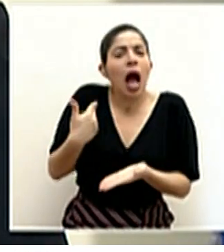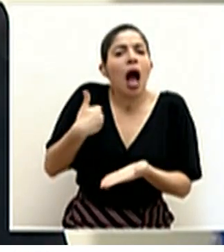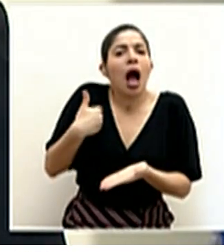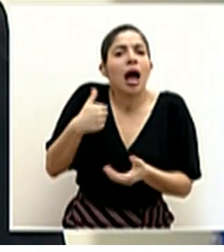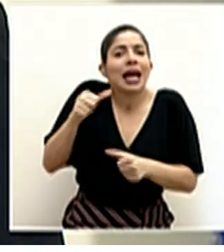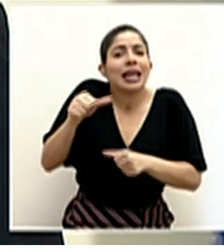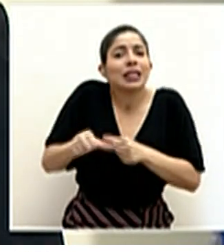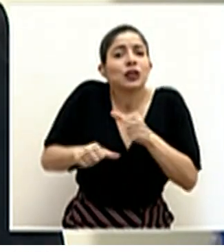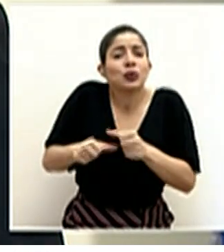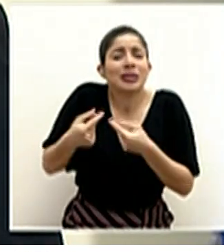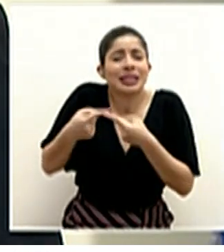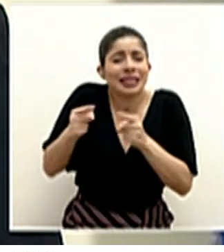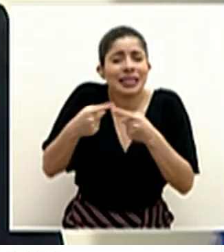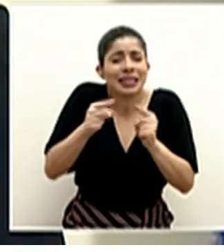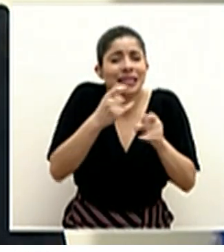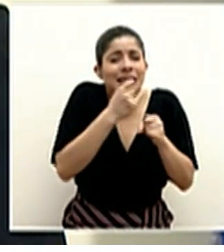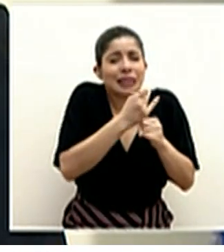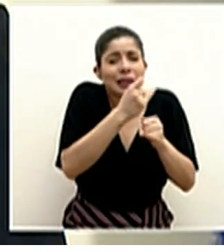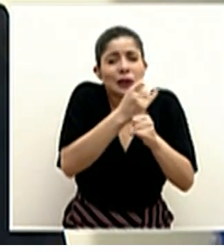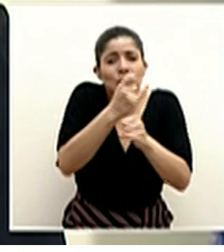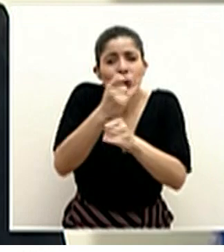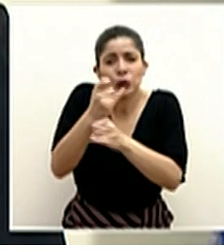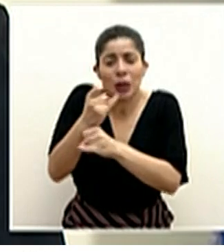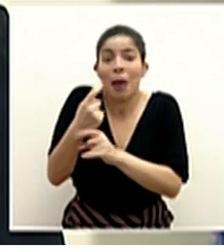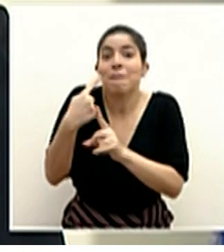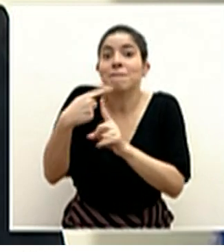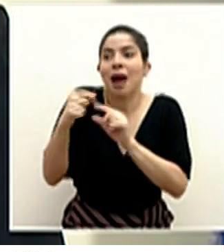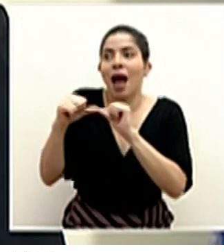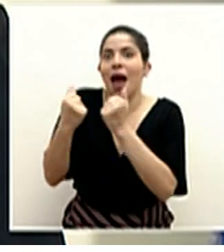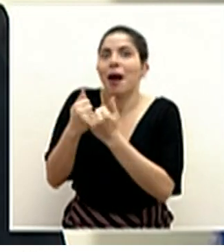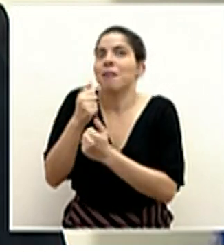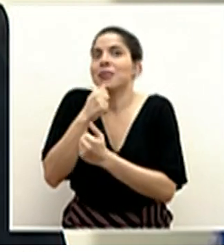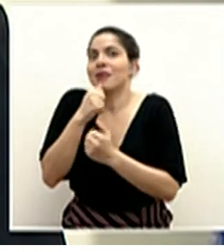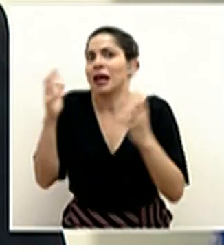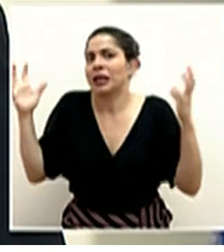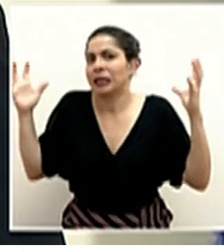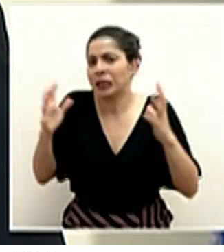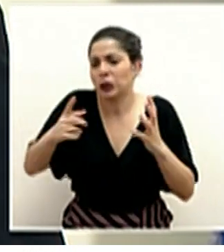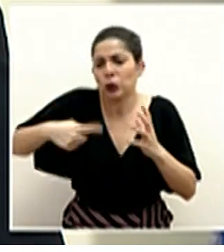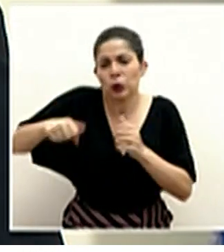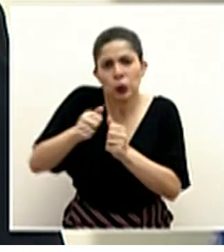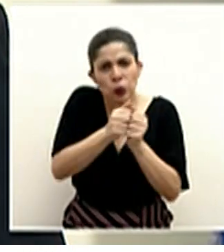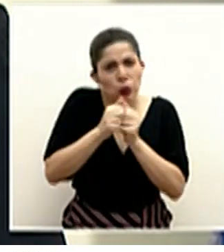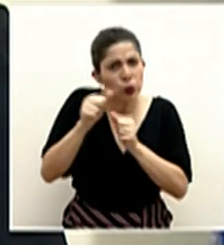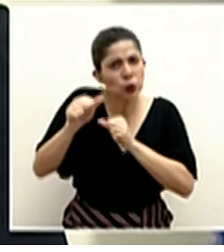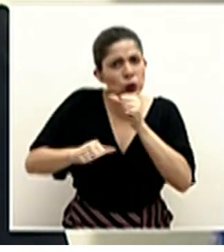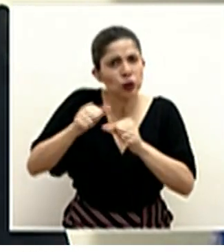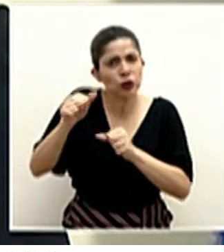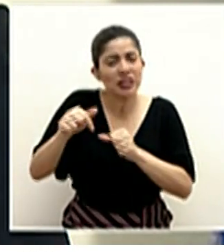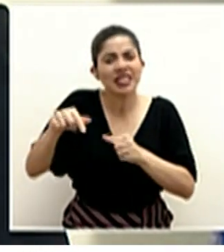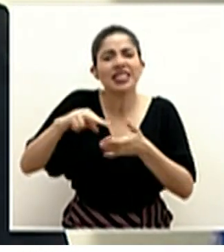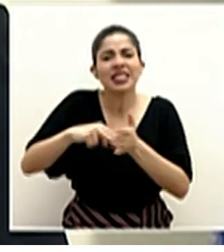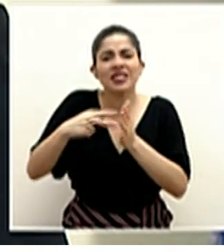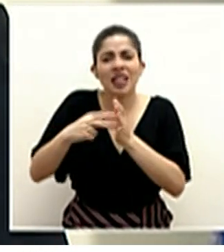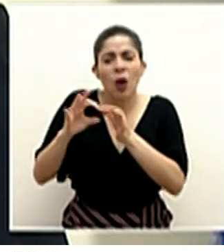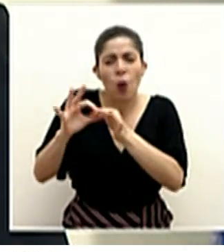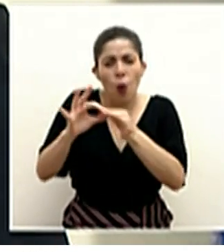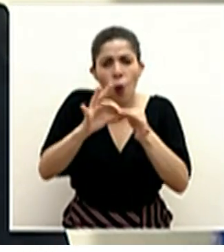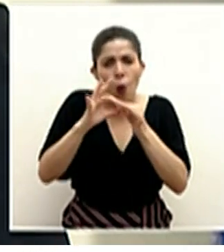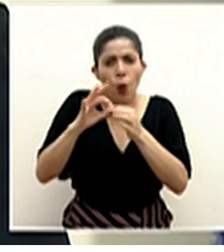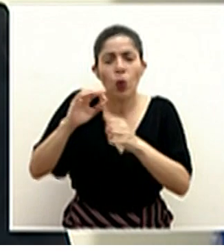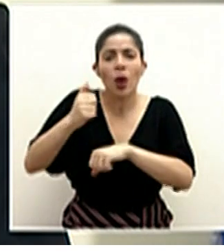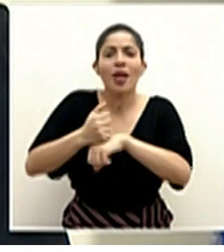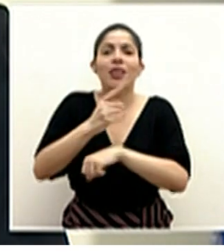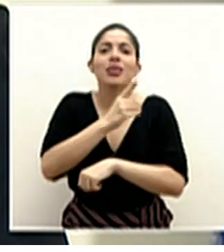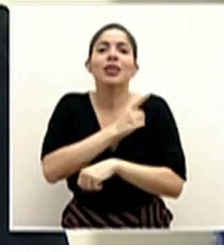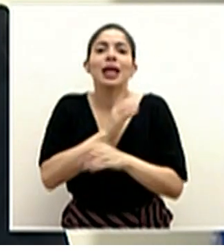de múltiples instituciones, además de lo que ya hemos visto del sector privado. Estamos hablando de la integración y coordinación de la Dirección